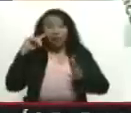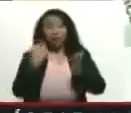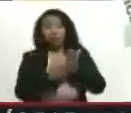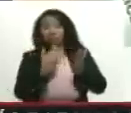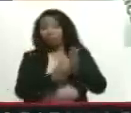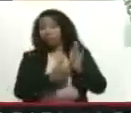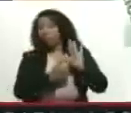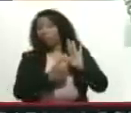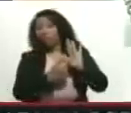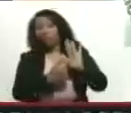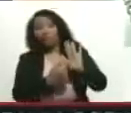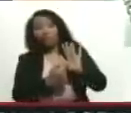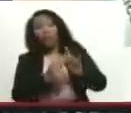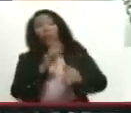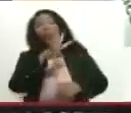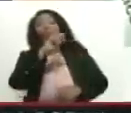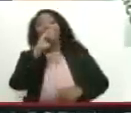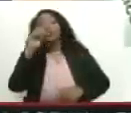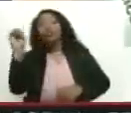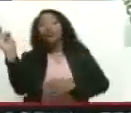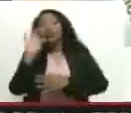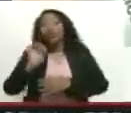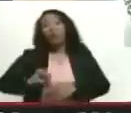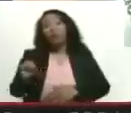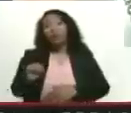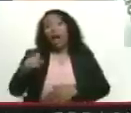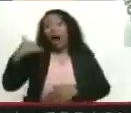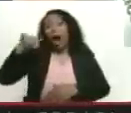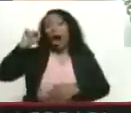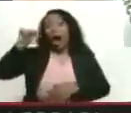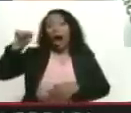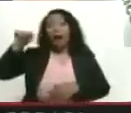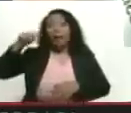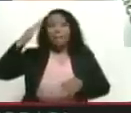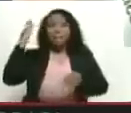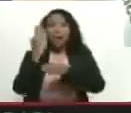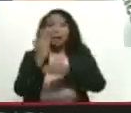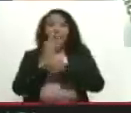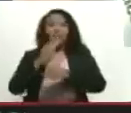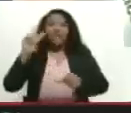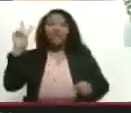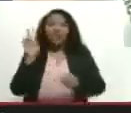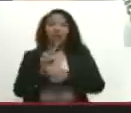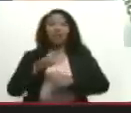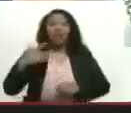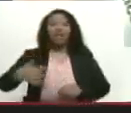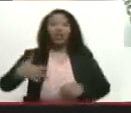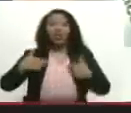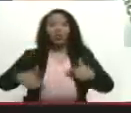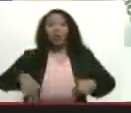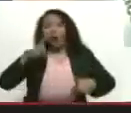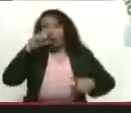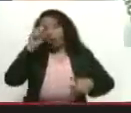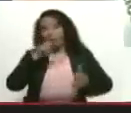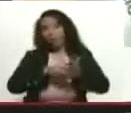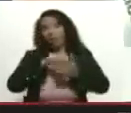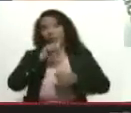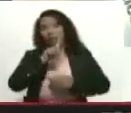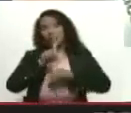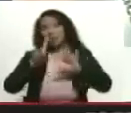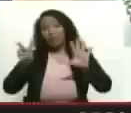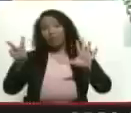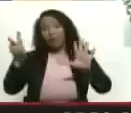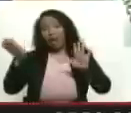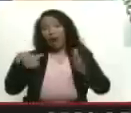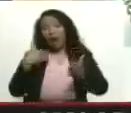de 400 funcionarios policiales y agentes del Estado procesados por violación de derechos humanos a partir del año 2017 a